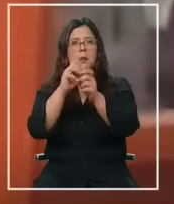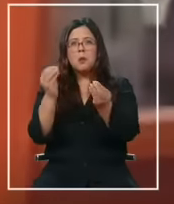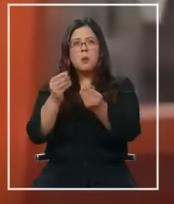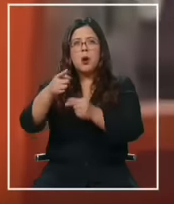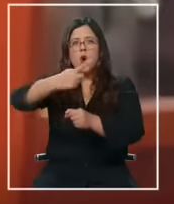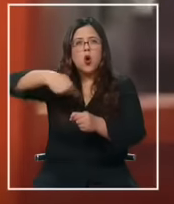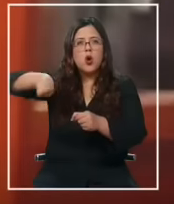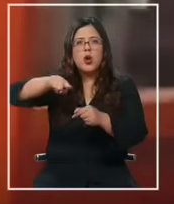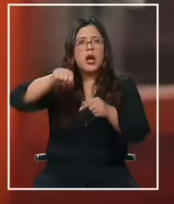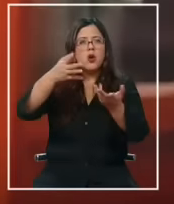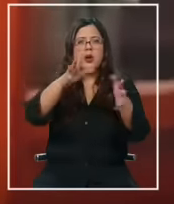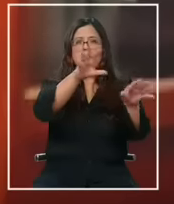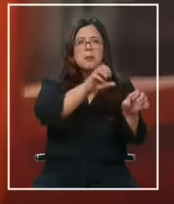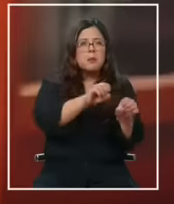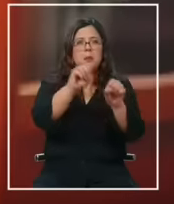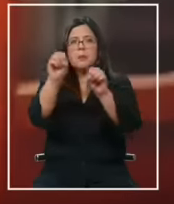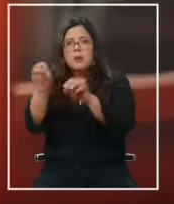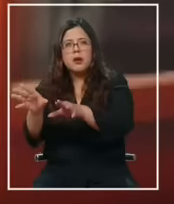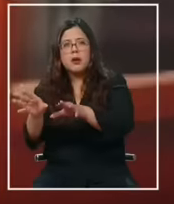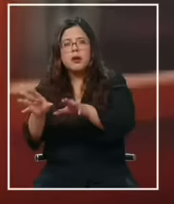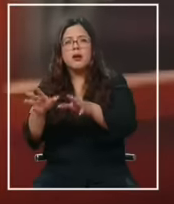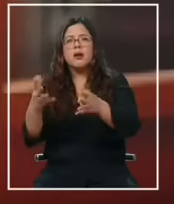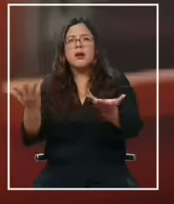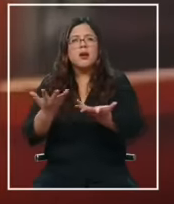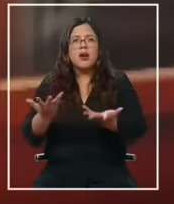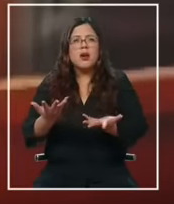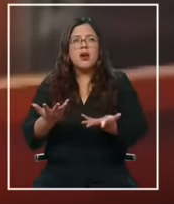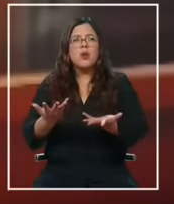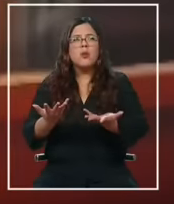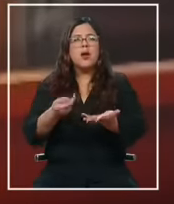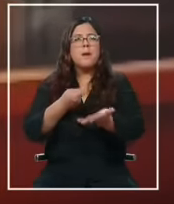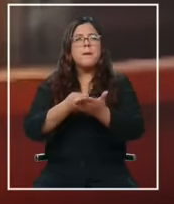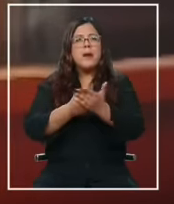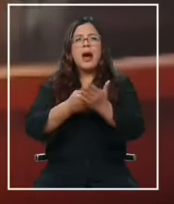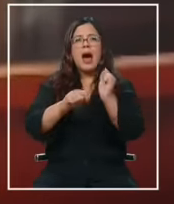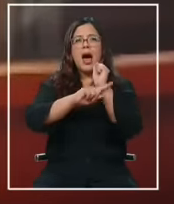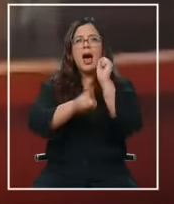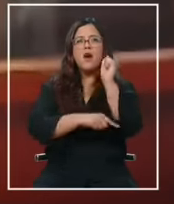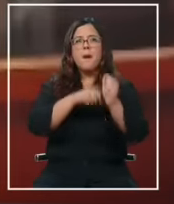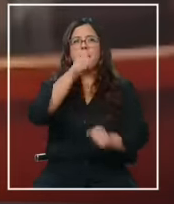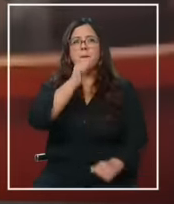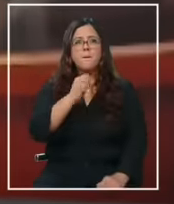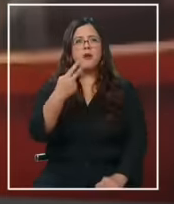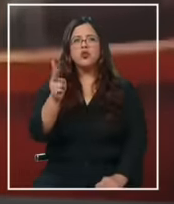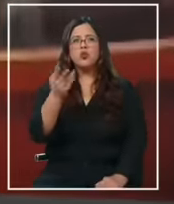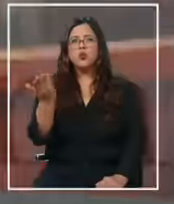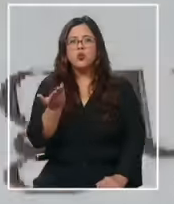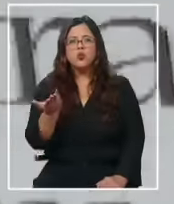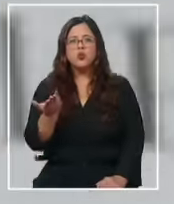¿Serán trasladados finalmente? ¿Cómo financian a sus defensores privados? Veamos.